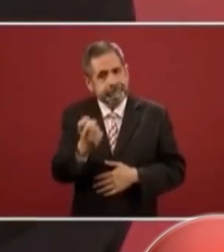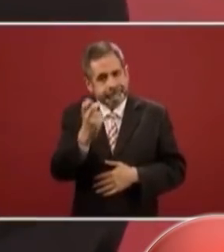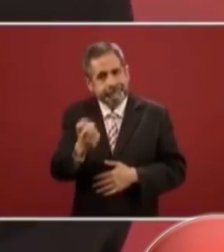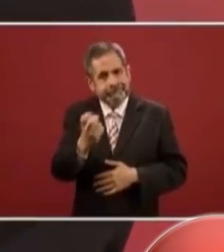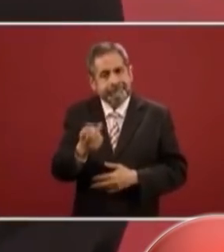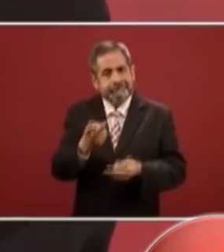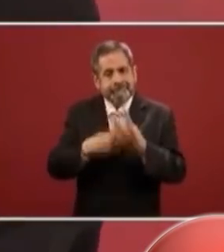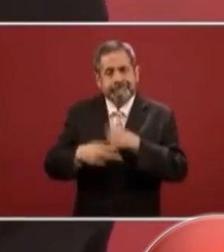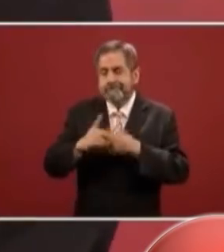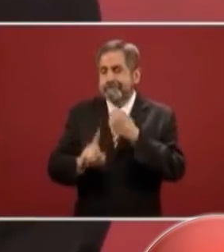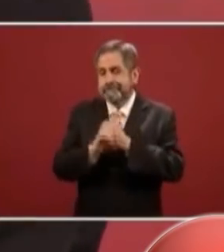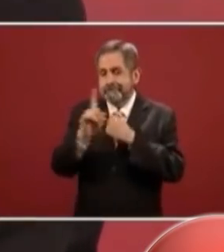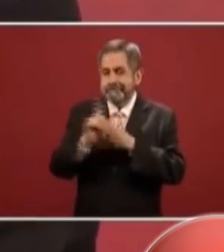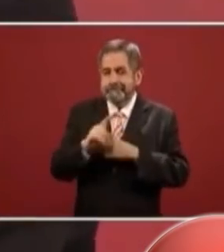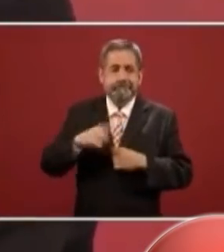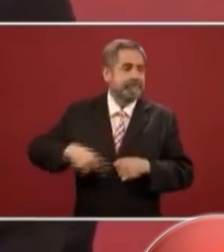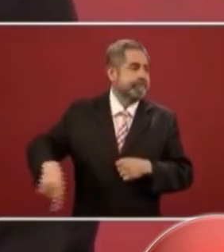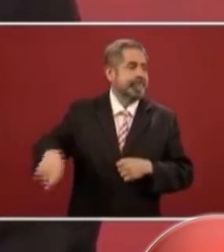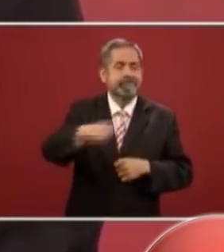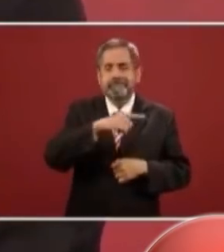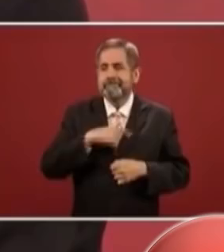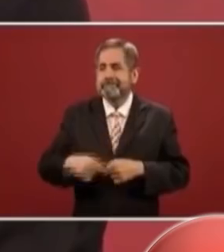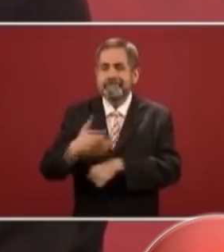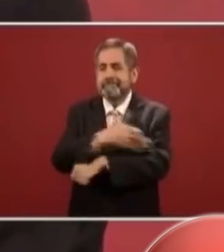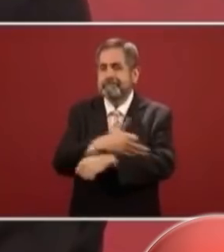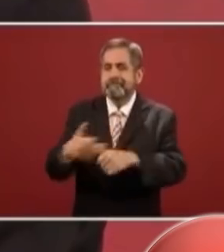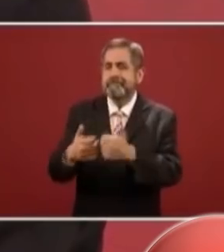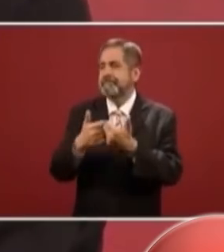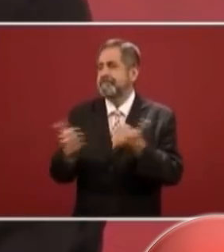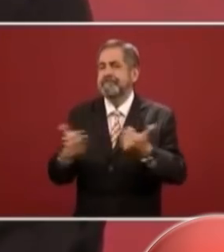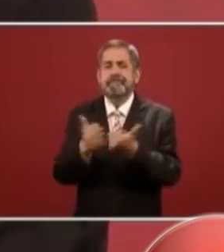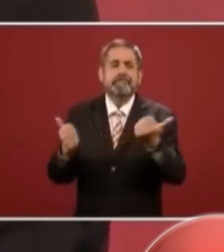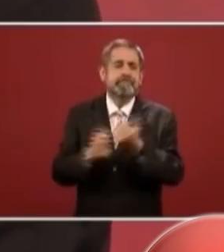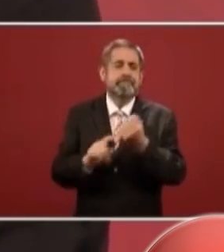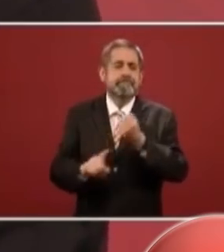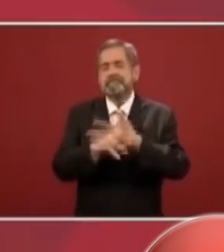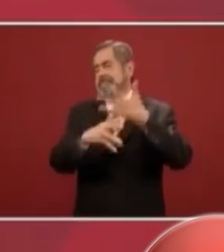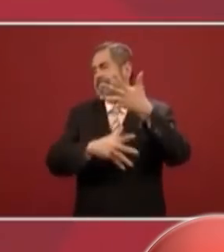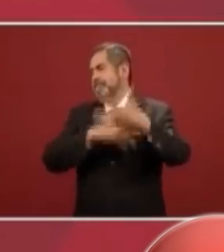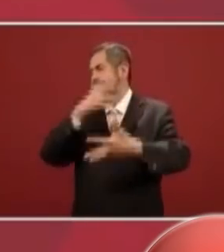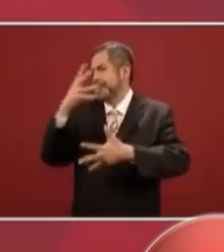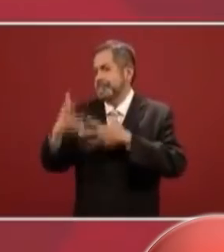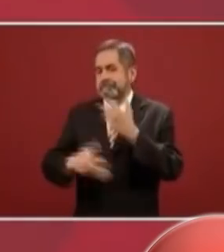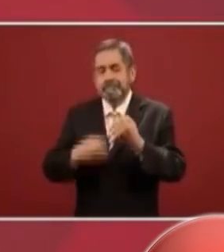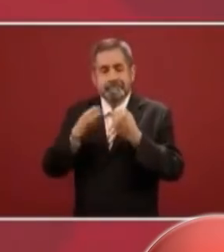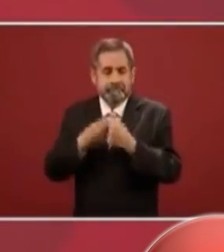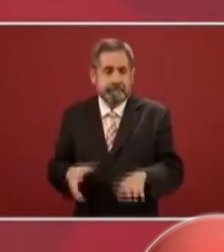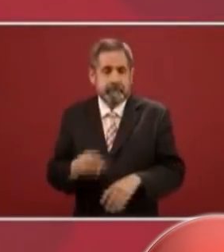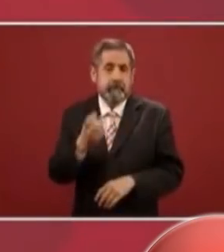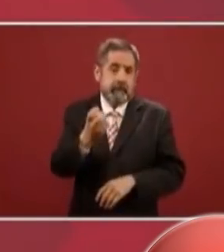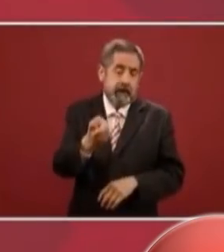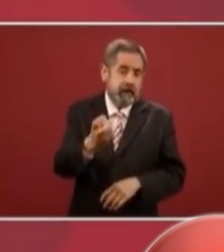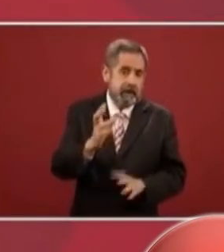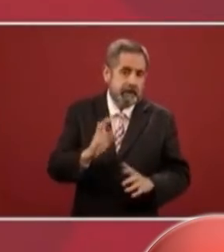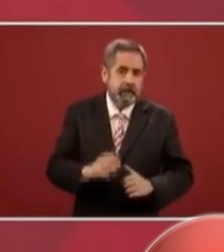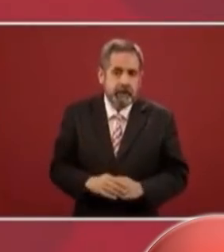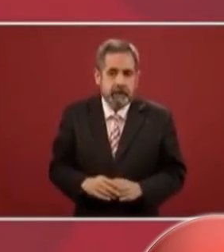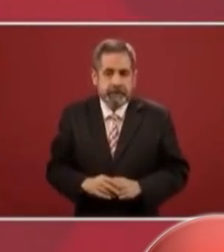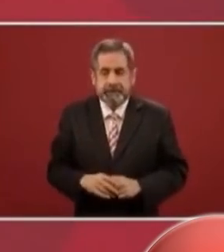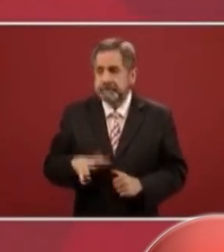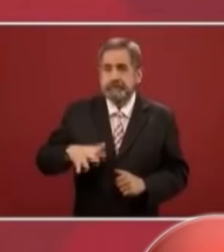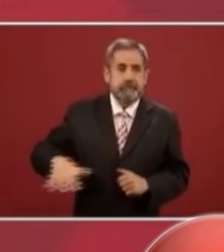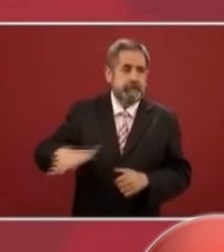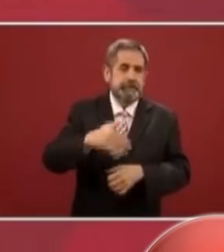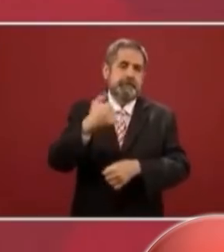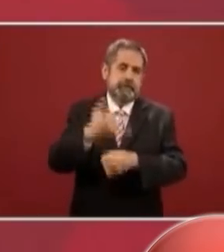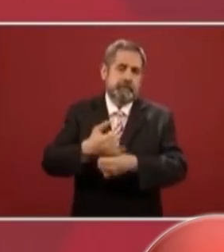otras cosas, la descomposición social y desató esta inseguridad, esta